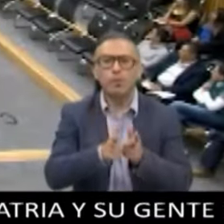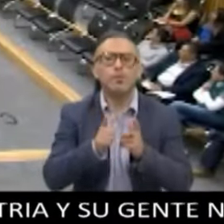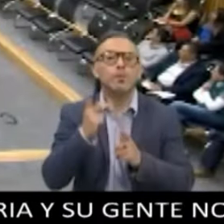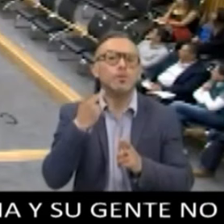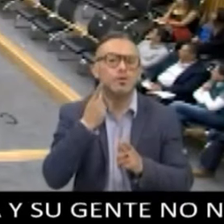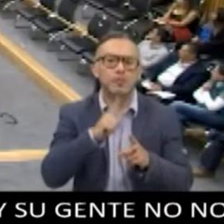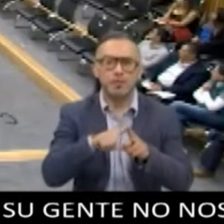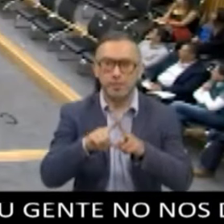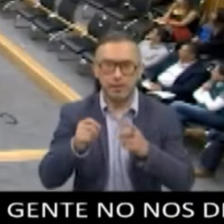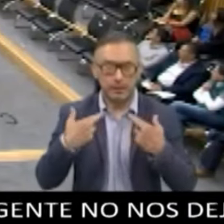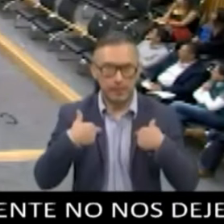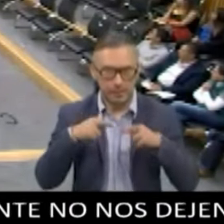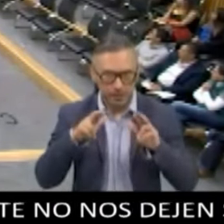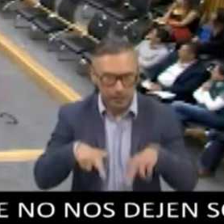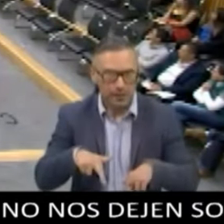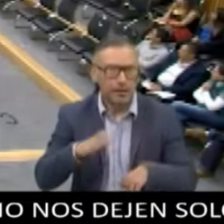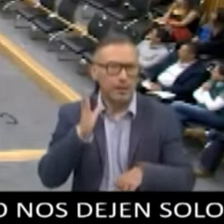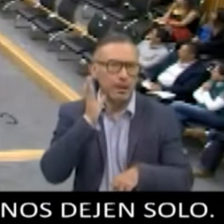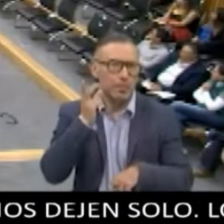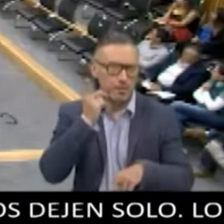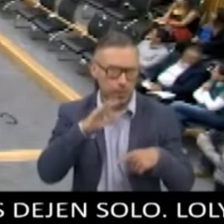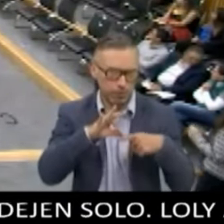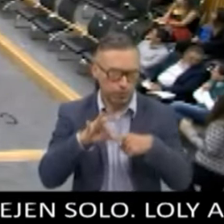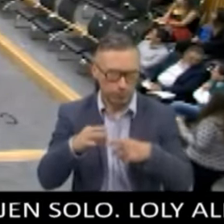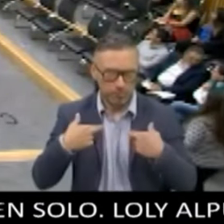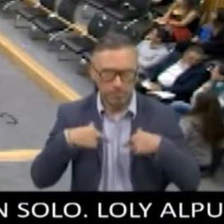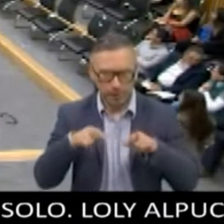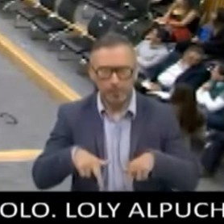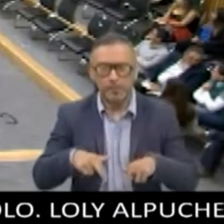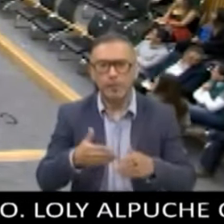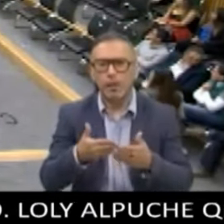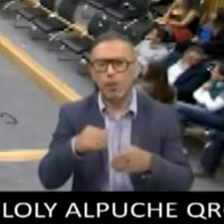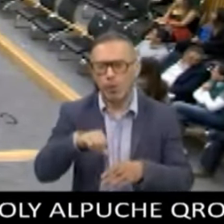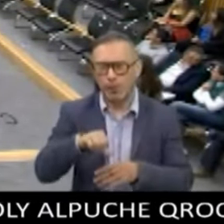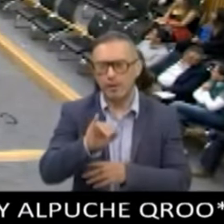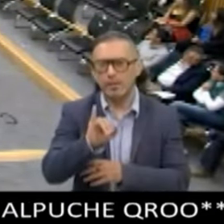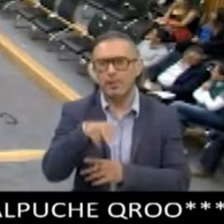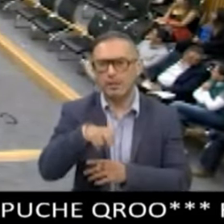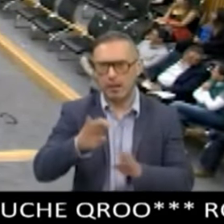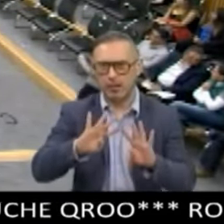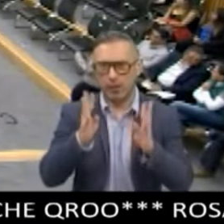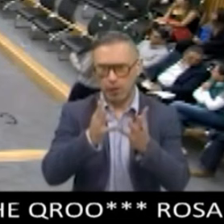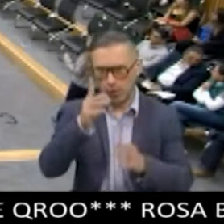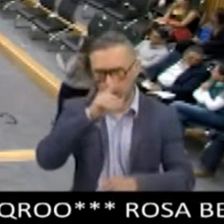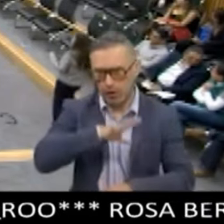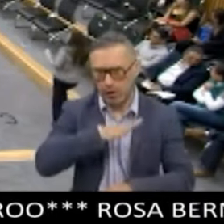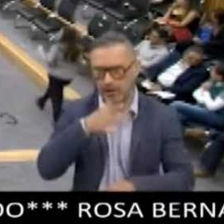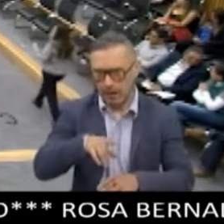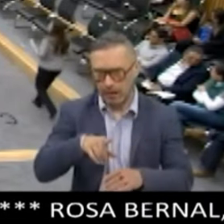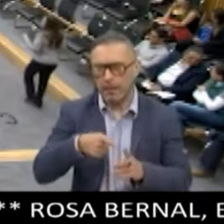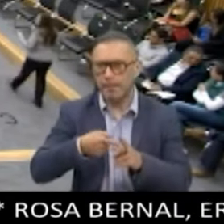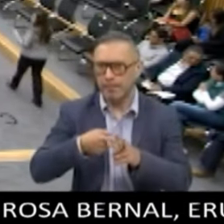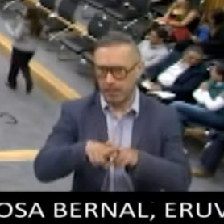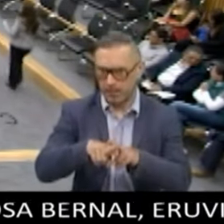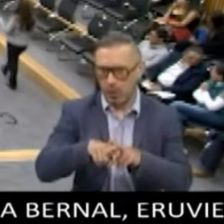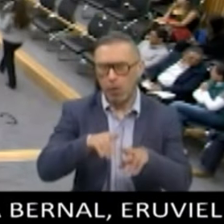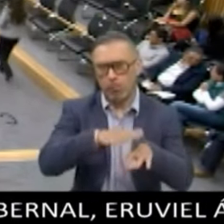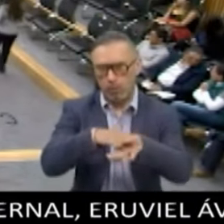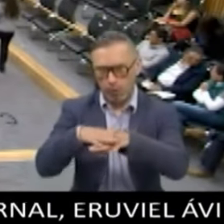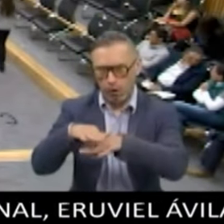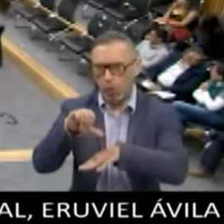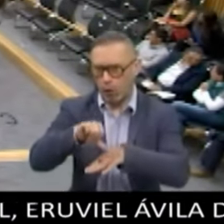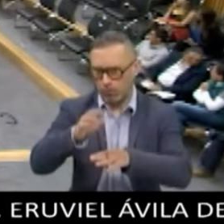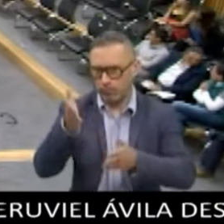una sola tarea del instituto que se haya quedado sin realizarse Porque existe una encargad duría de